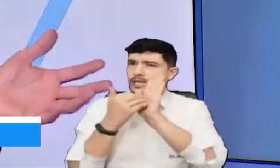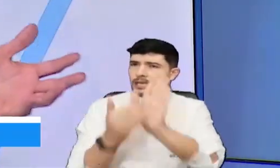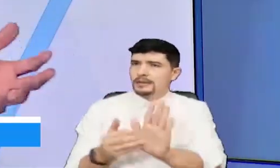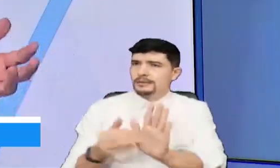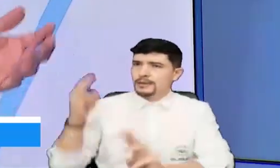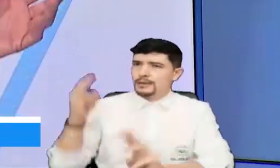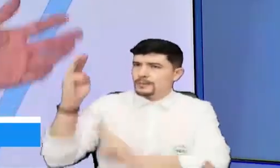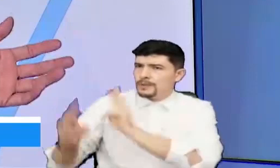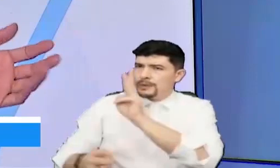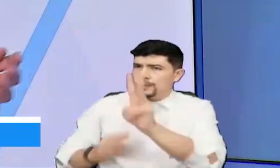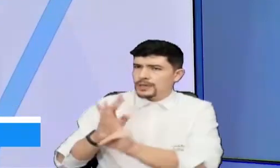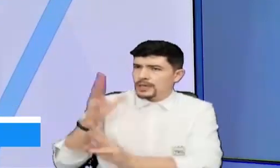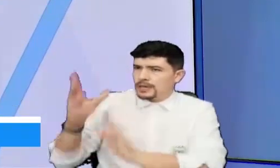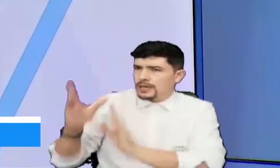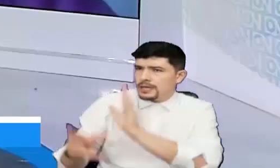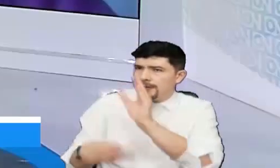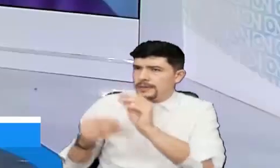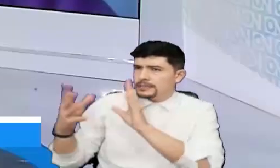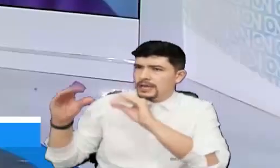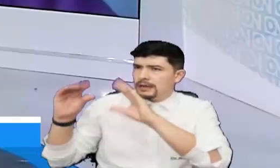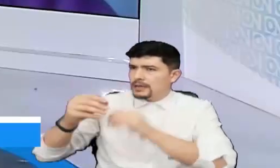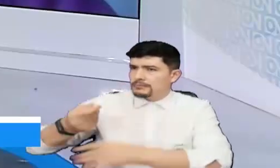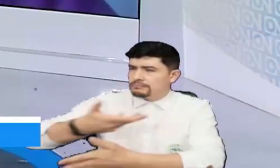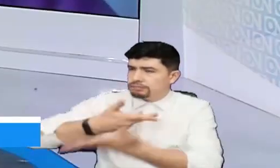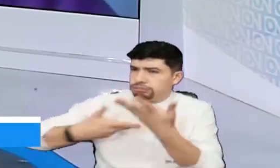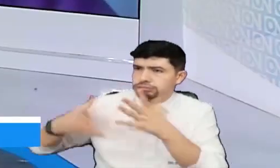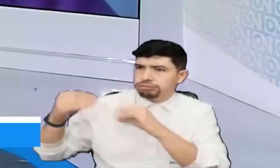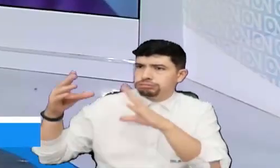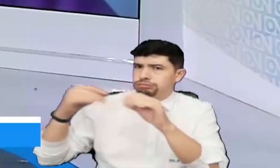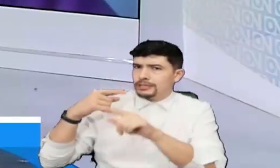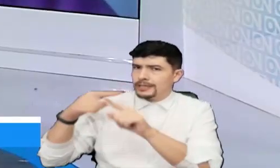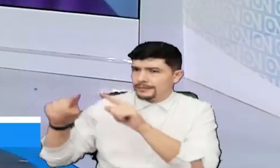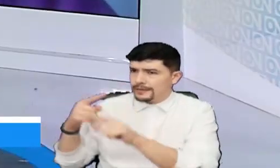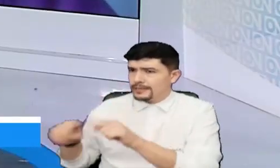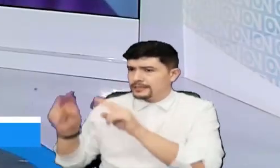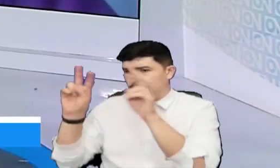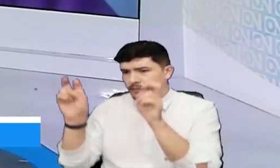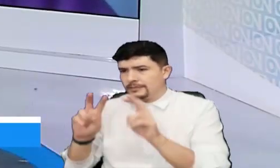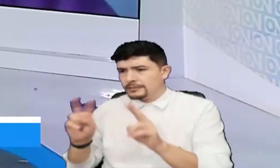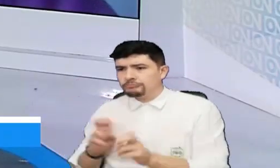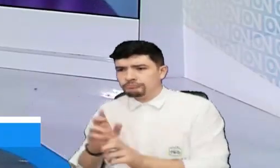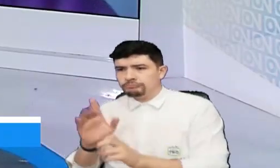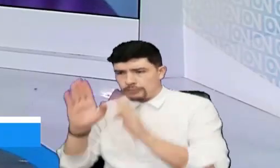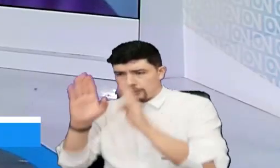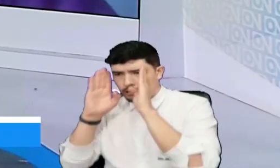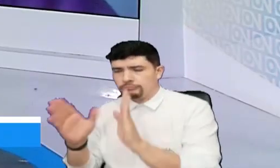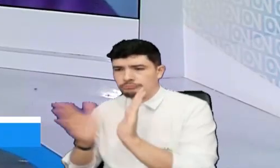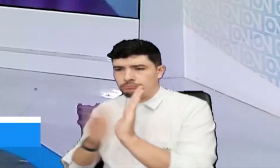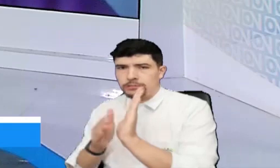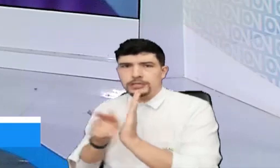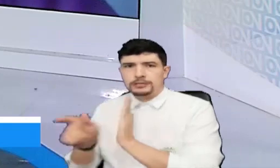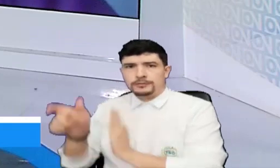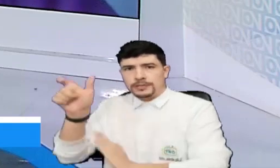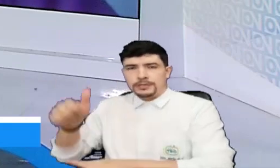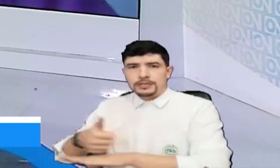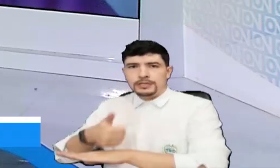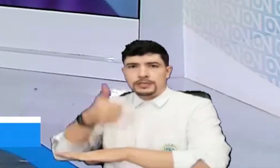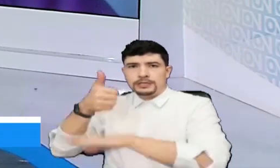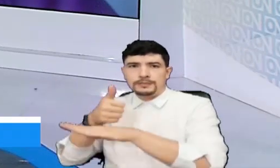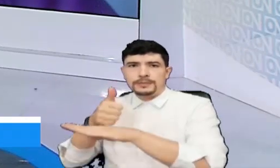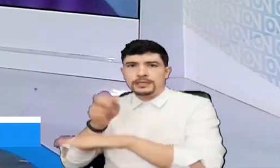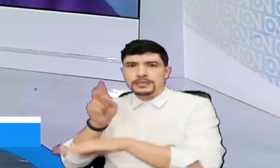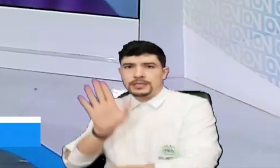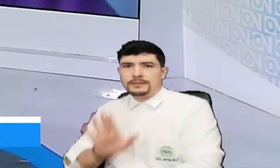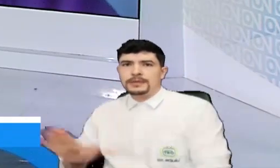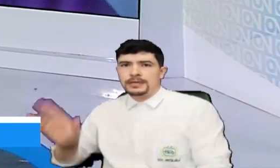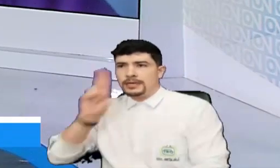países, de redes sociales, de lo que se está haciendo pues con esta población en el país. Daniel Gómez, subdirector del Departamento Nacional de Planeación, muchísimas